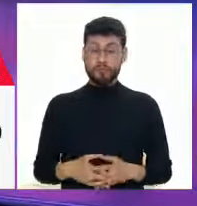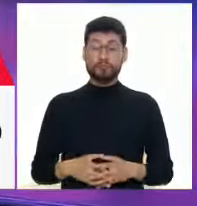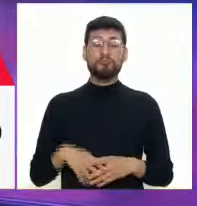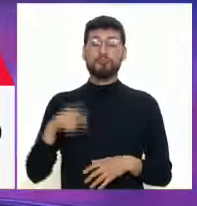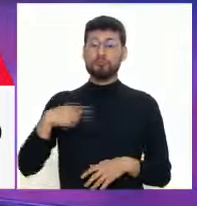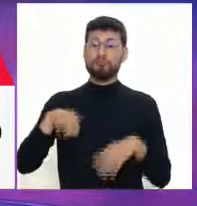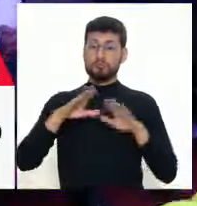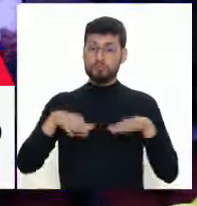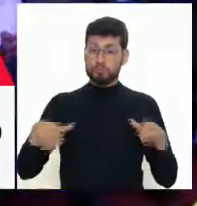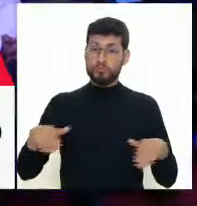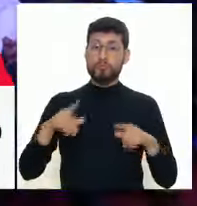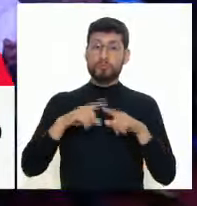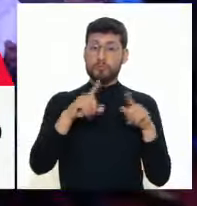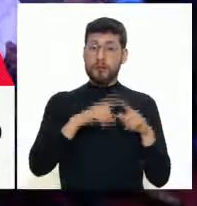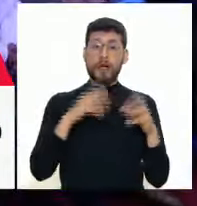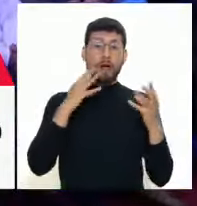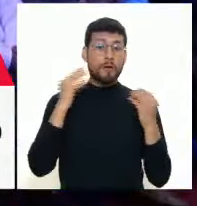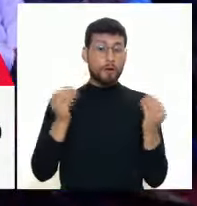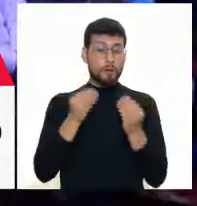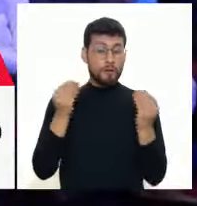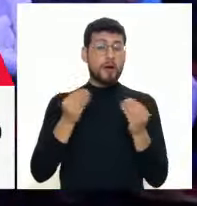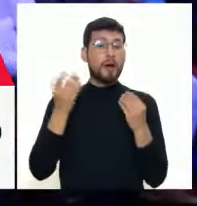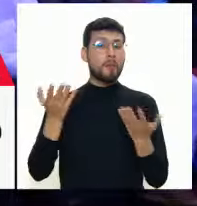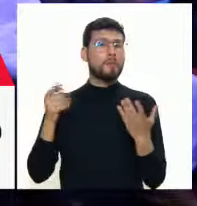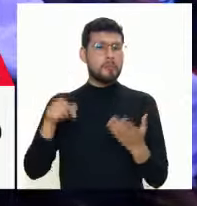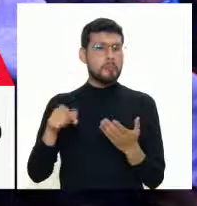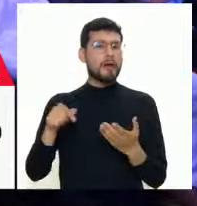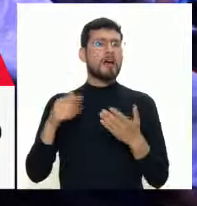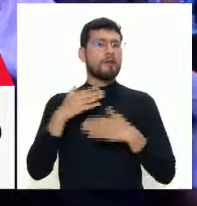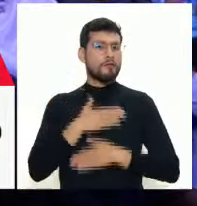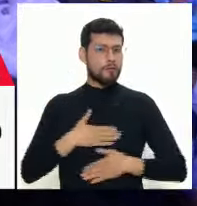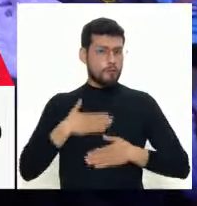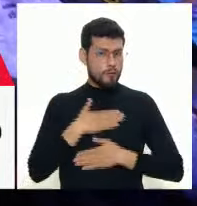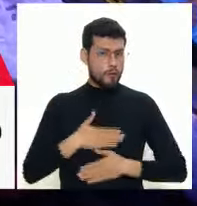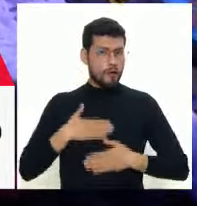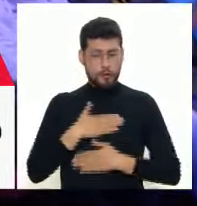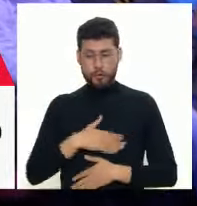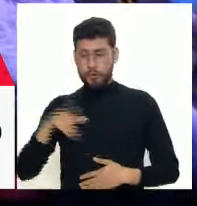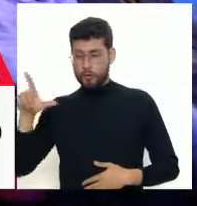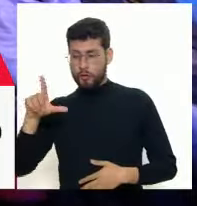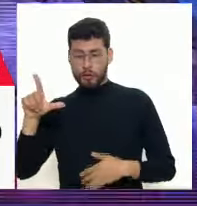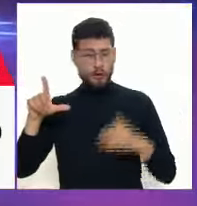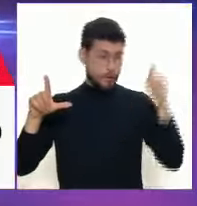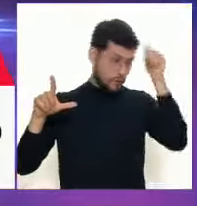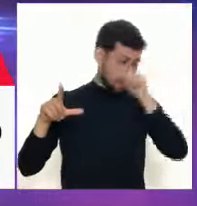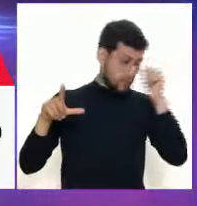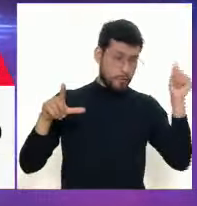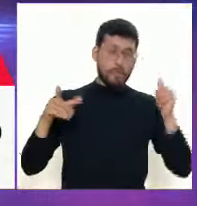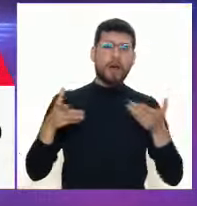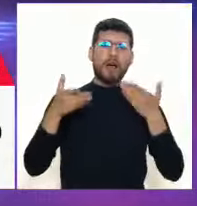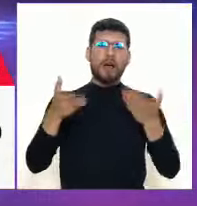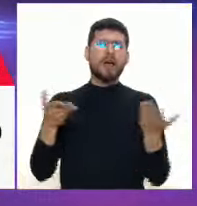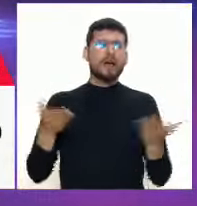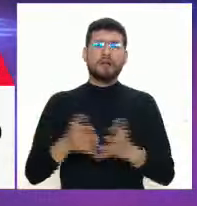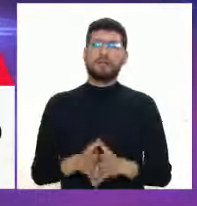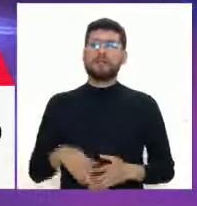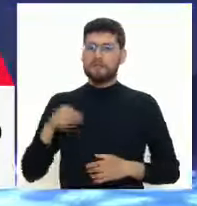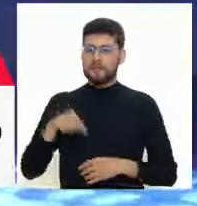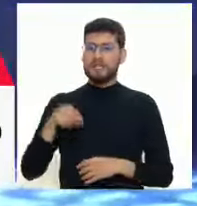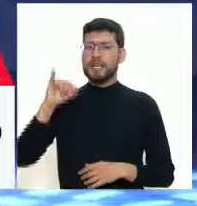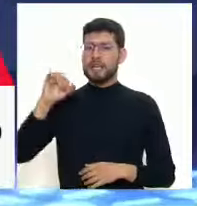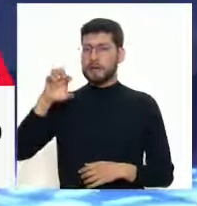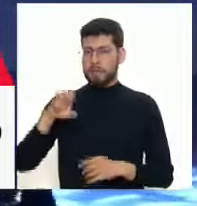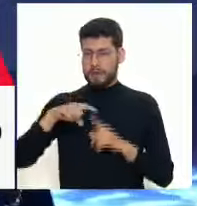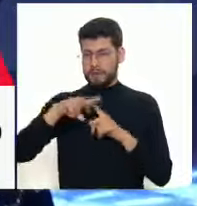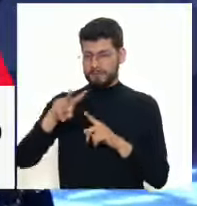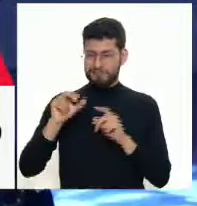los niños, las niñas y los adolescentes van a poder disfrutar de lunes a domingo a través de la señal del canal